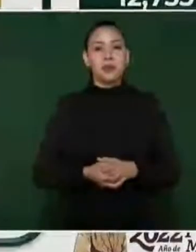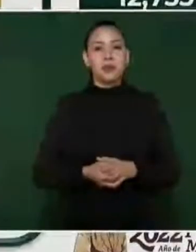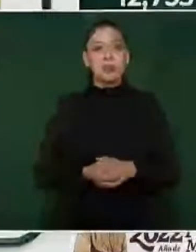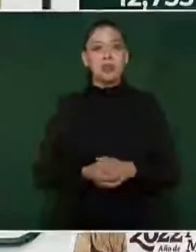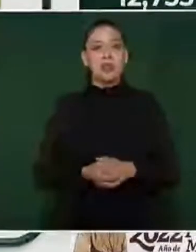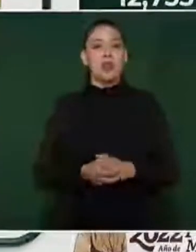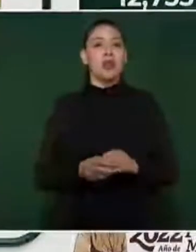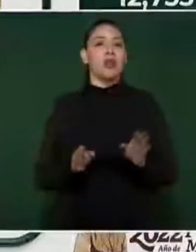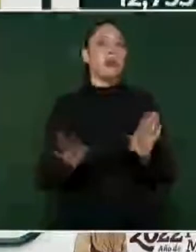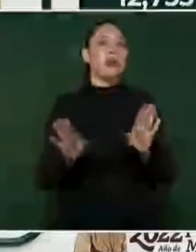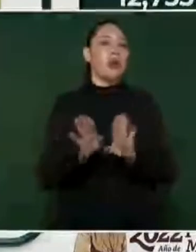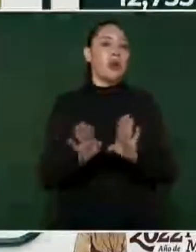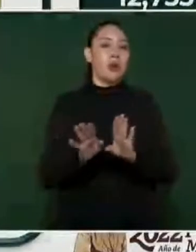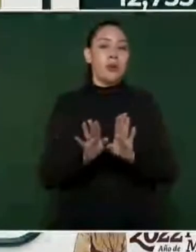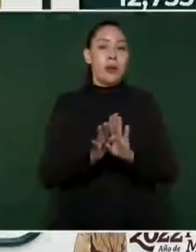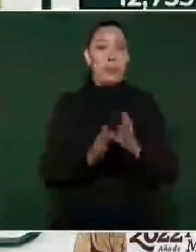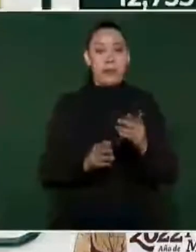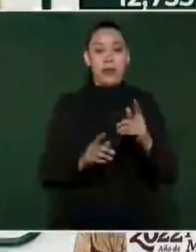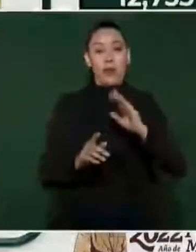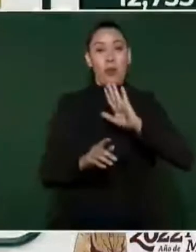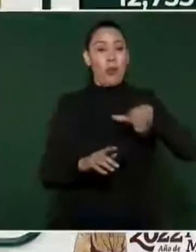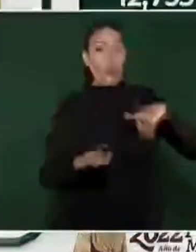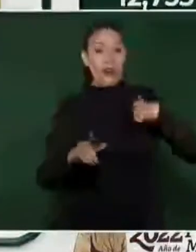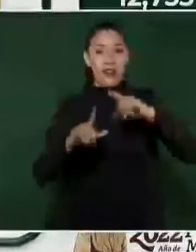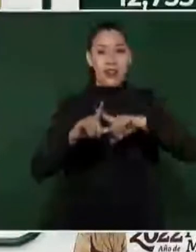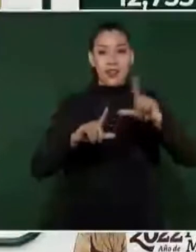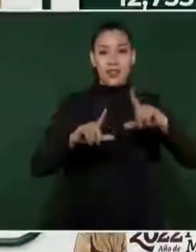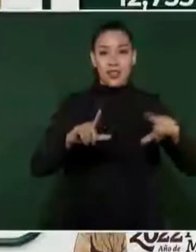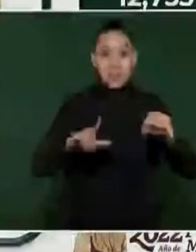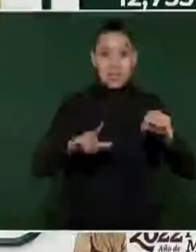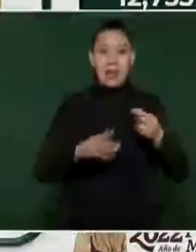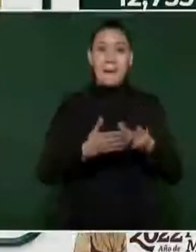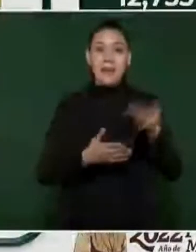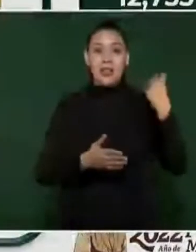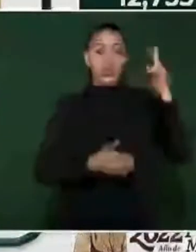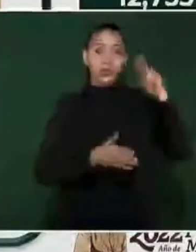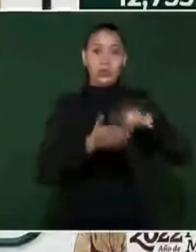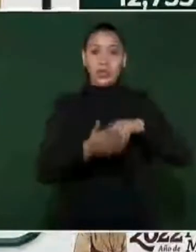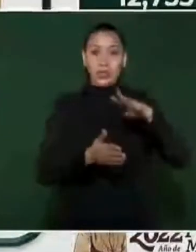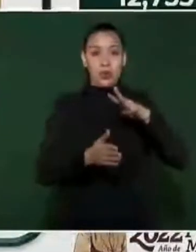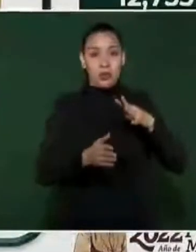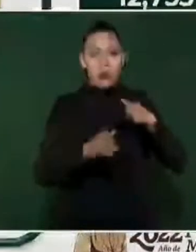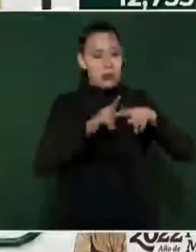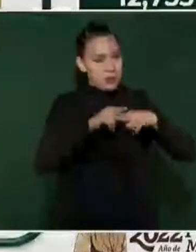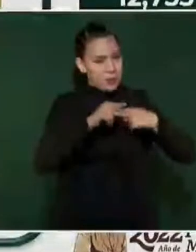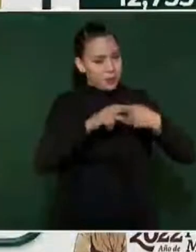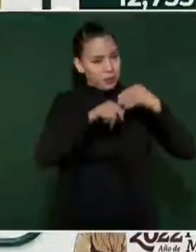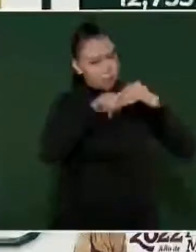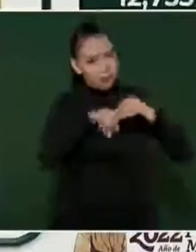Solo la Guardia Nacional, que se creó en el 19,